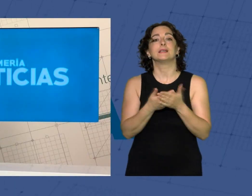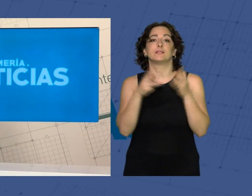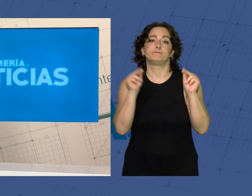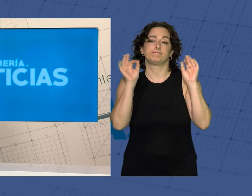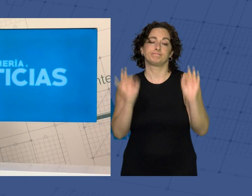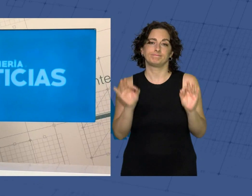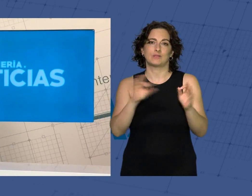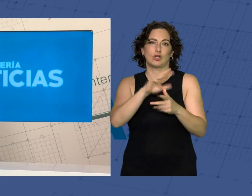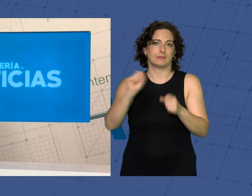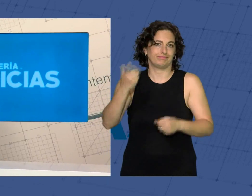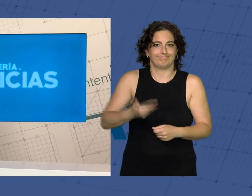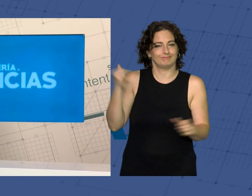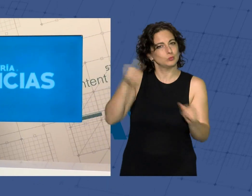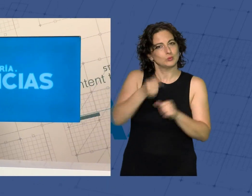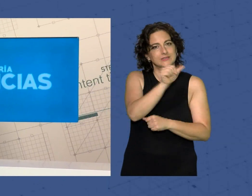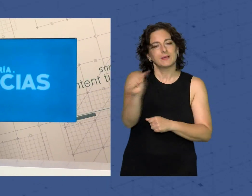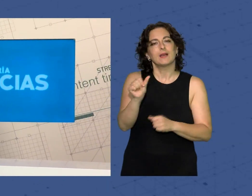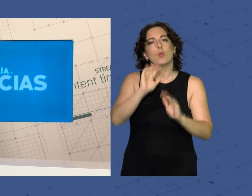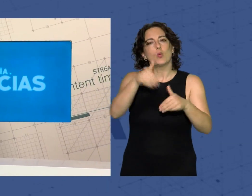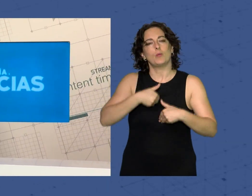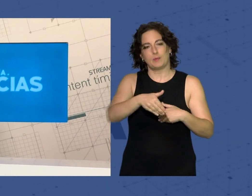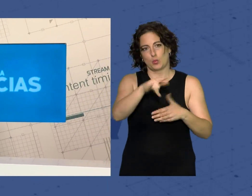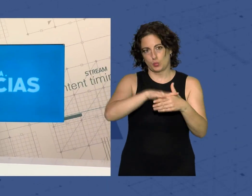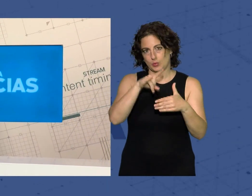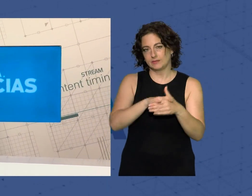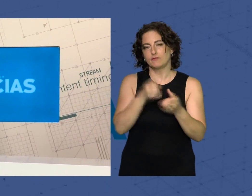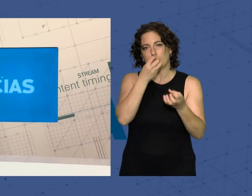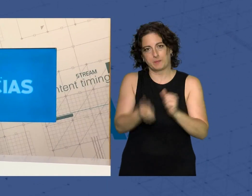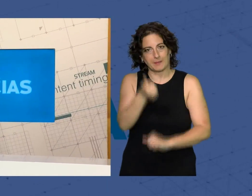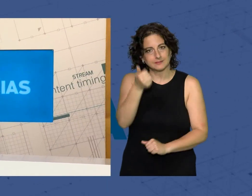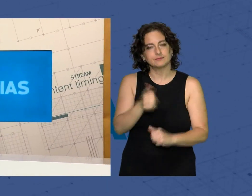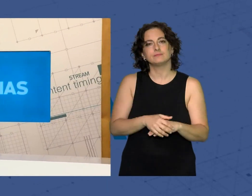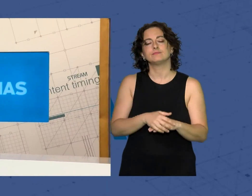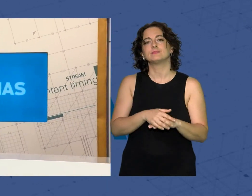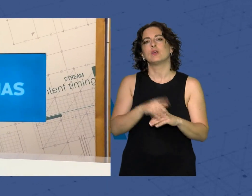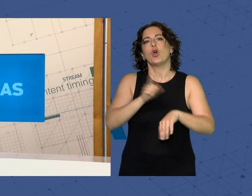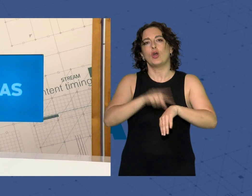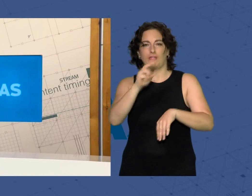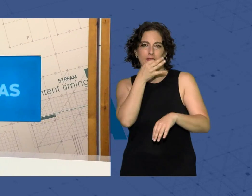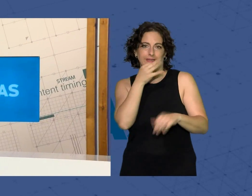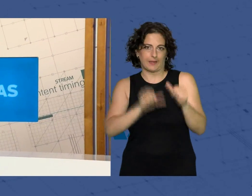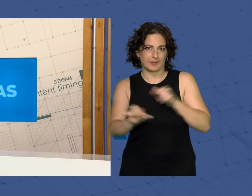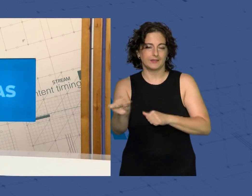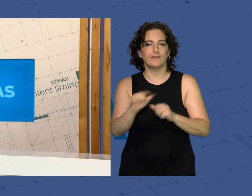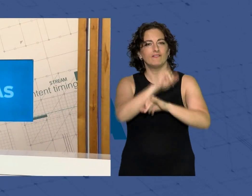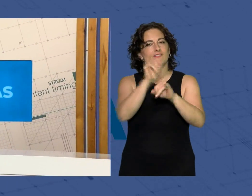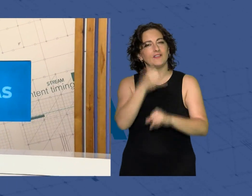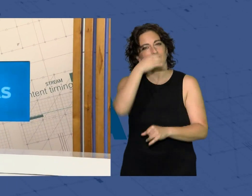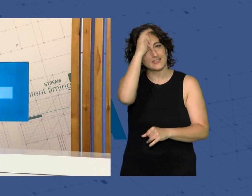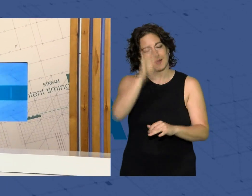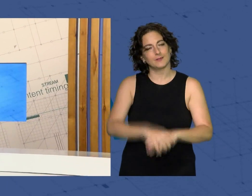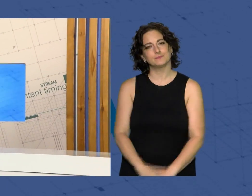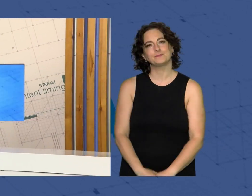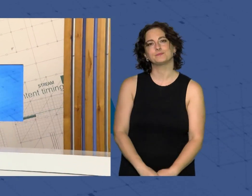noticias más destacadas de esta semana volvemos el lunes con más información a partir de las 2 de la tarde Feliz fin de semana